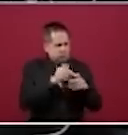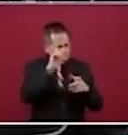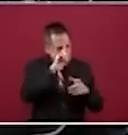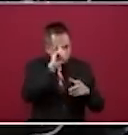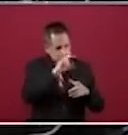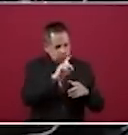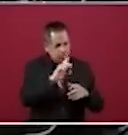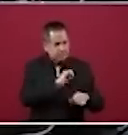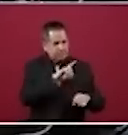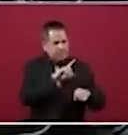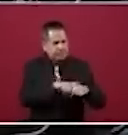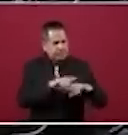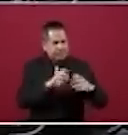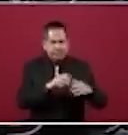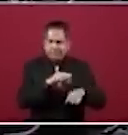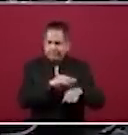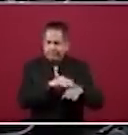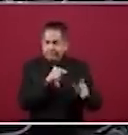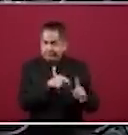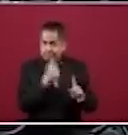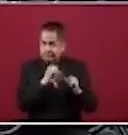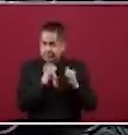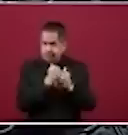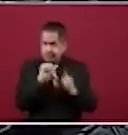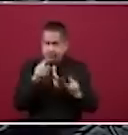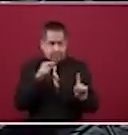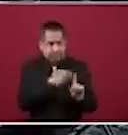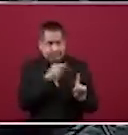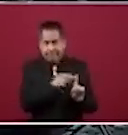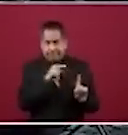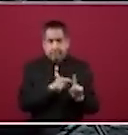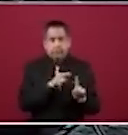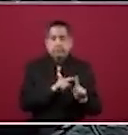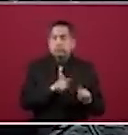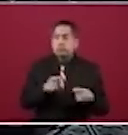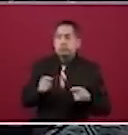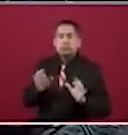de Especialidades Médicas, sea quien certifique